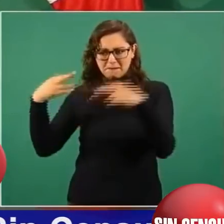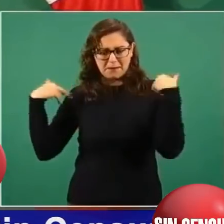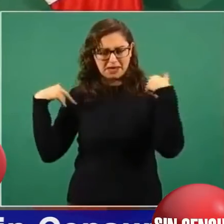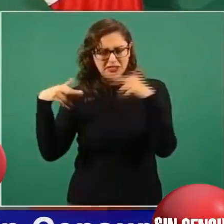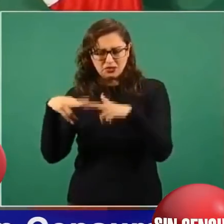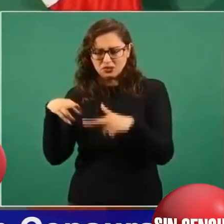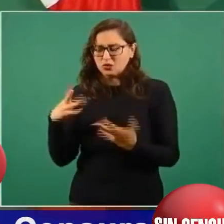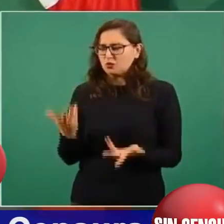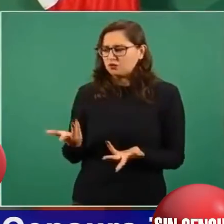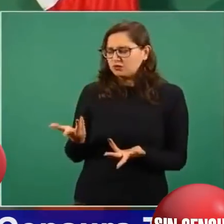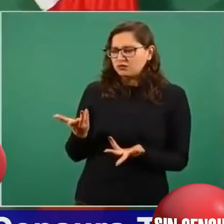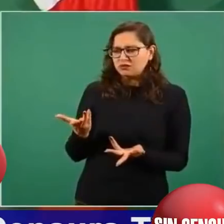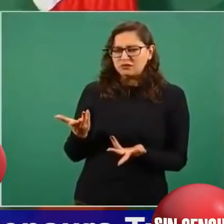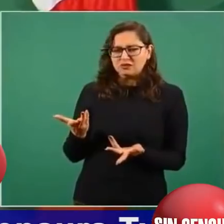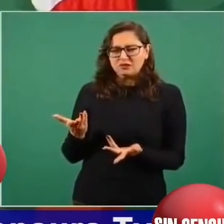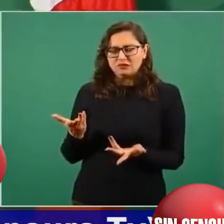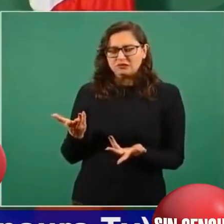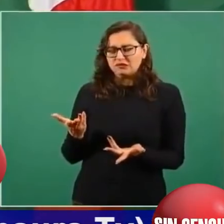pues ya